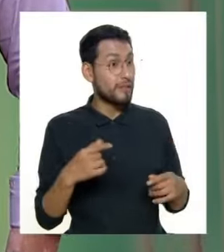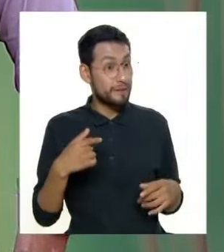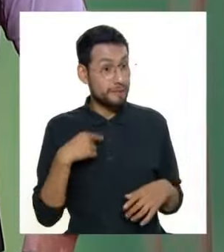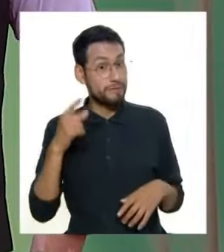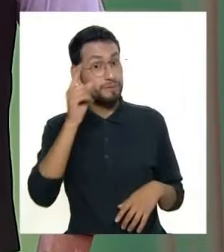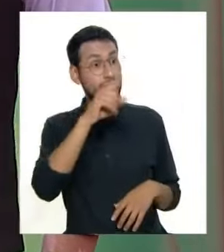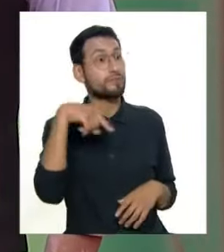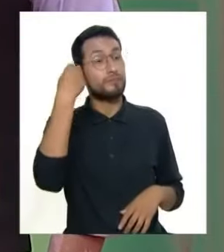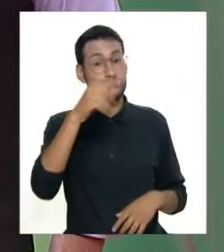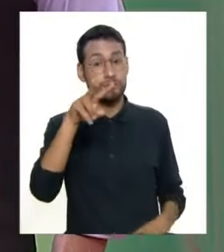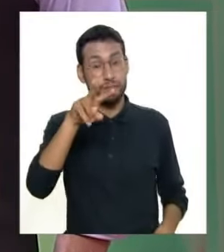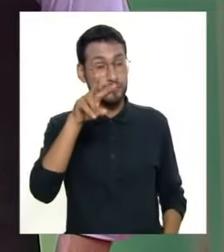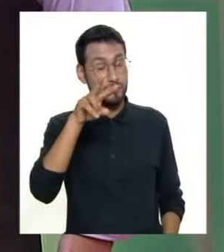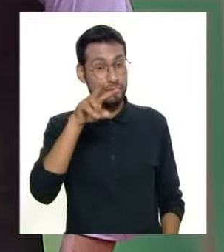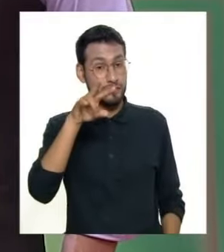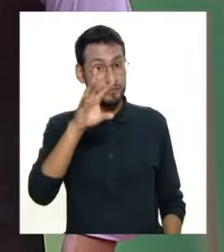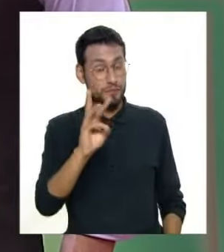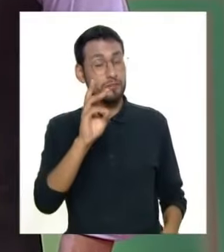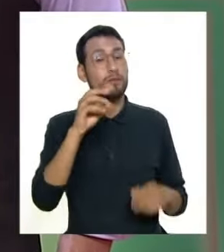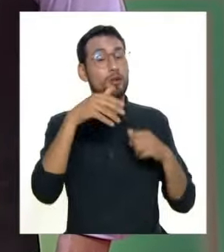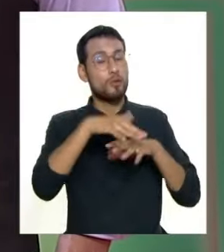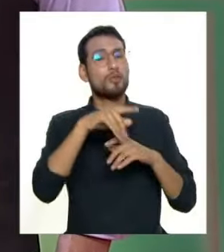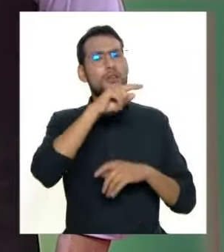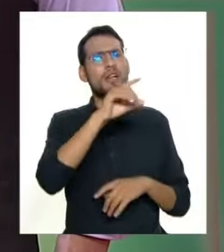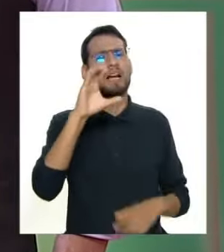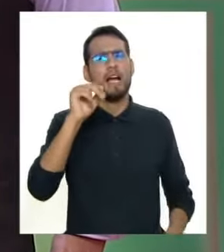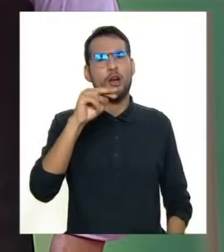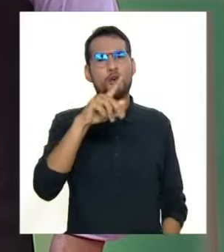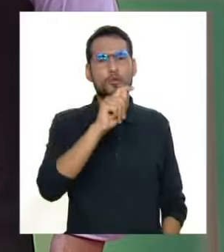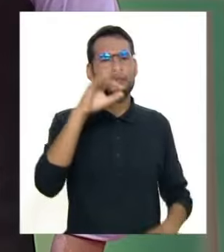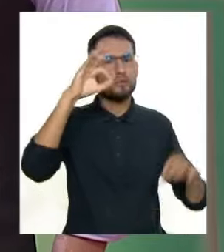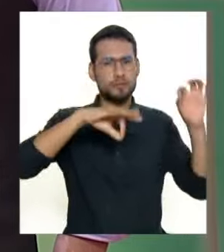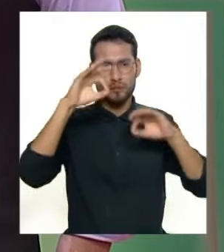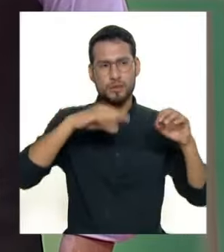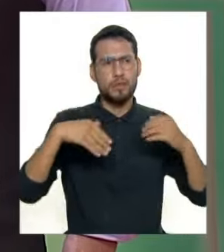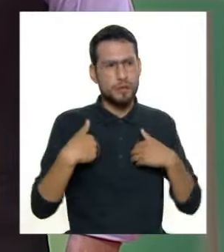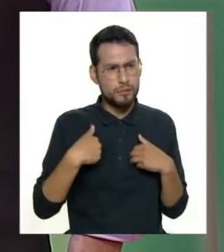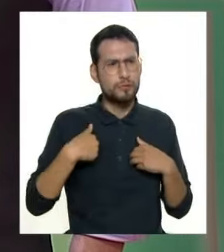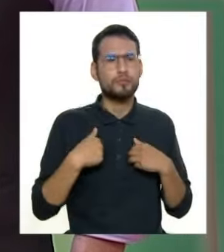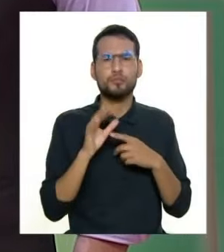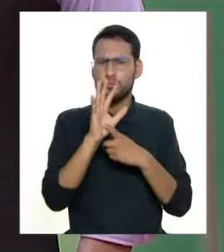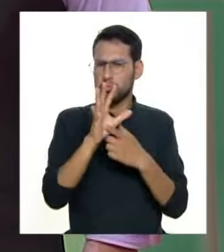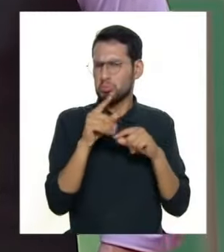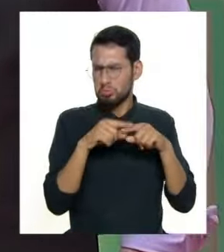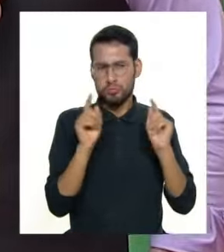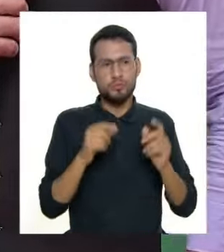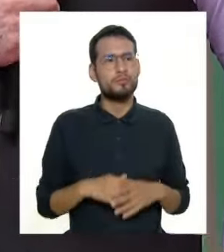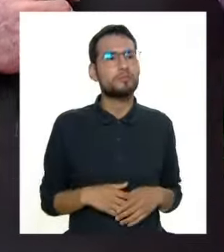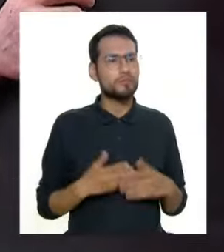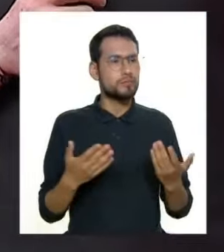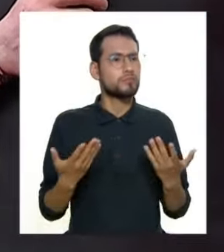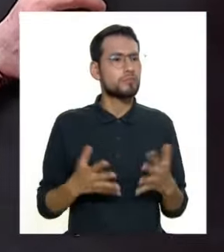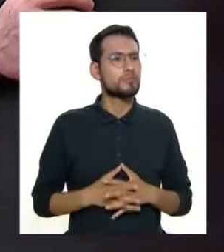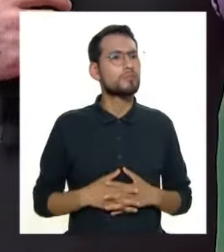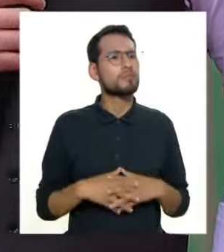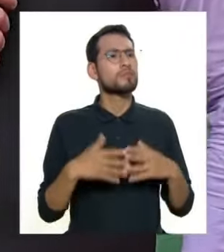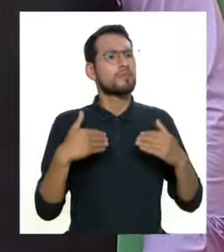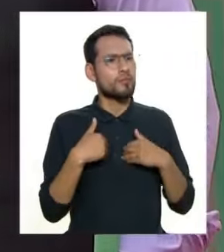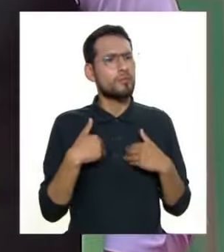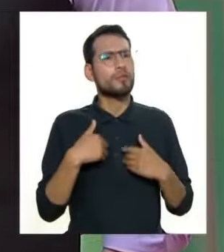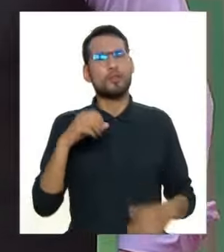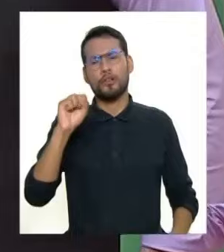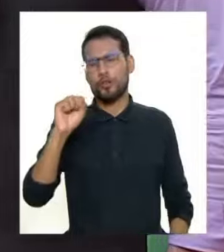el próximo 26 de julio en el Teatro Canut. Vamos a estar haciendo un show un poquito diferente esta vez, ¿no? Uh-huh. Vamos a estar